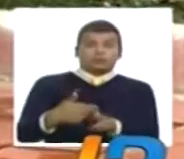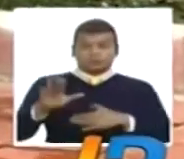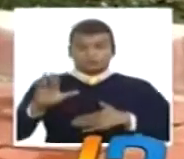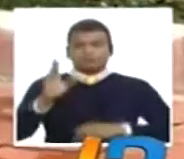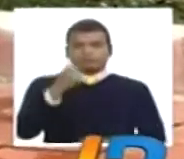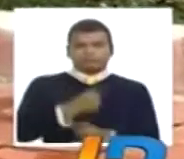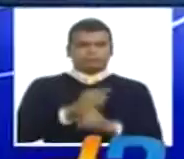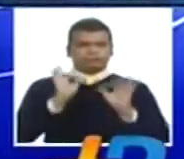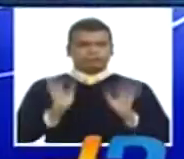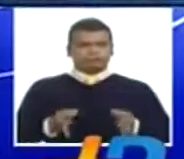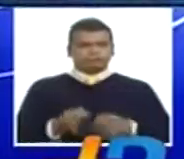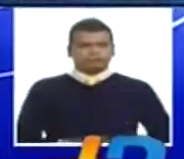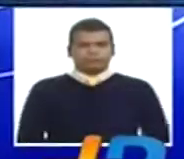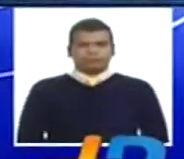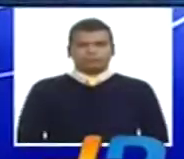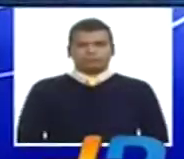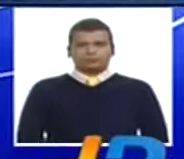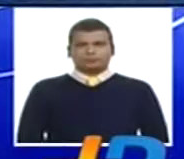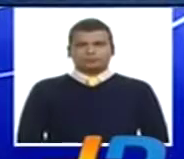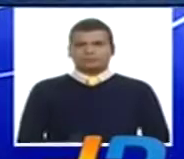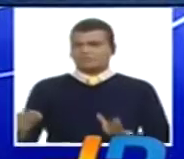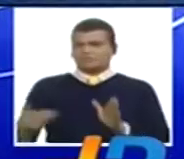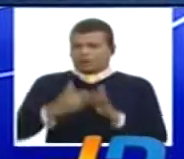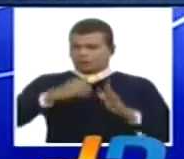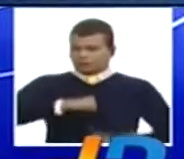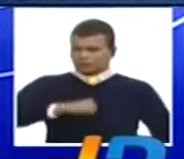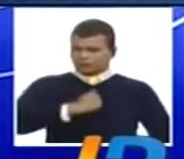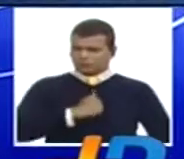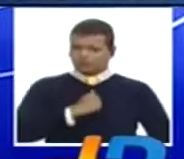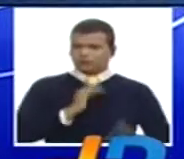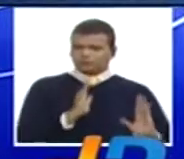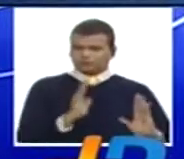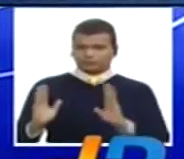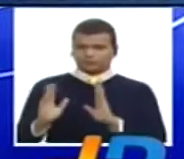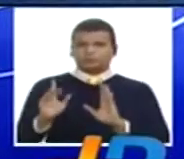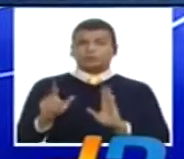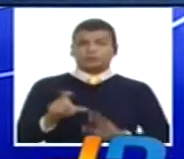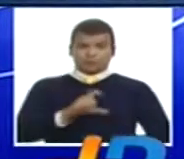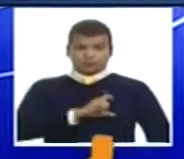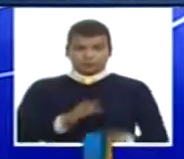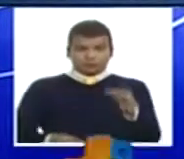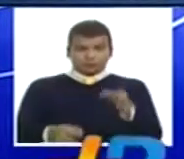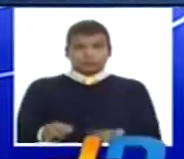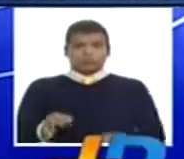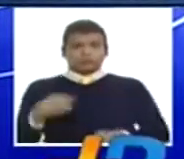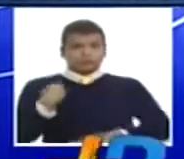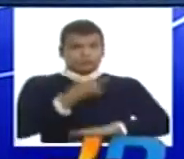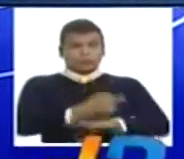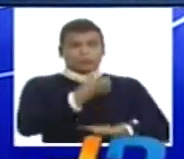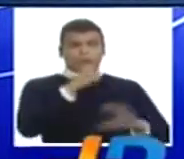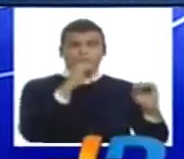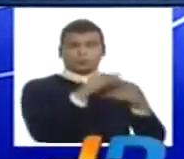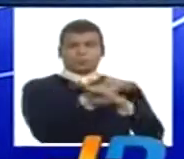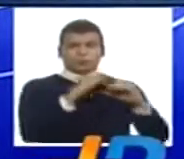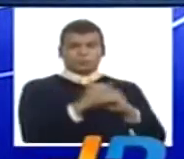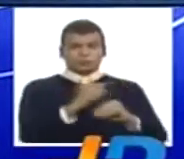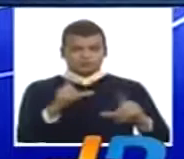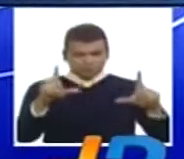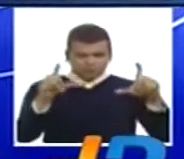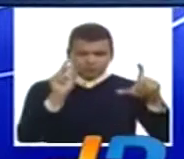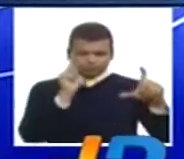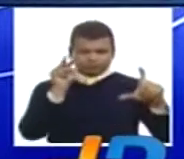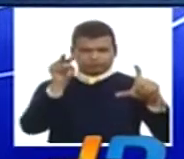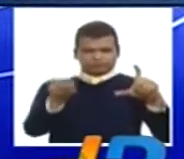se cumpla. Tutelando el derecho al debido proceso, un juzgado de Cali le ordenó a la Secretaría de Tránsito de Cali revisar una